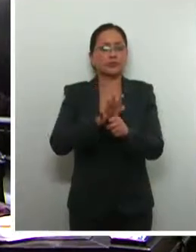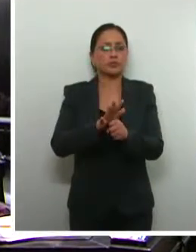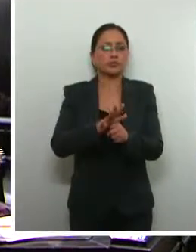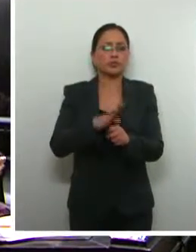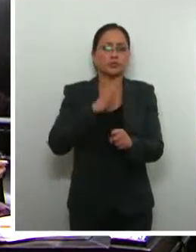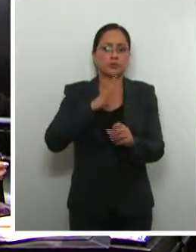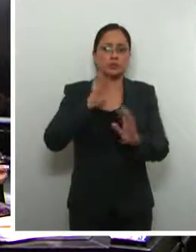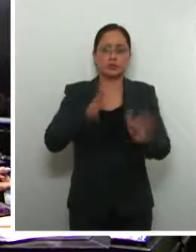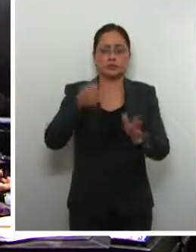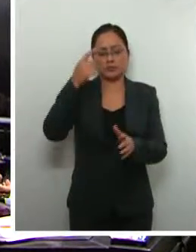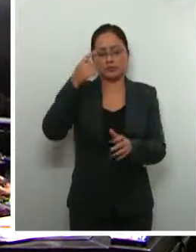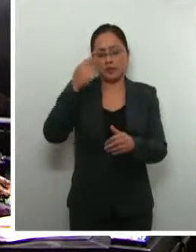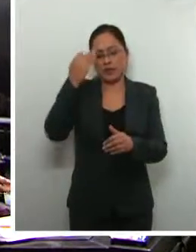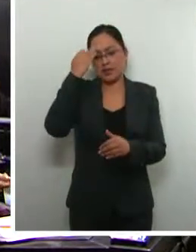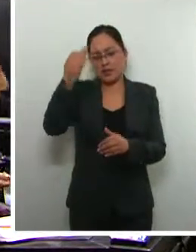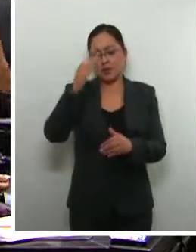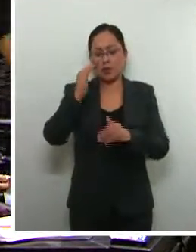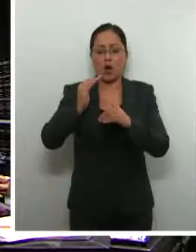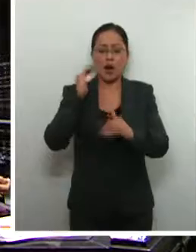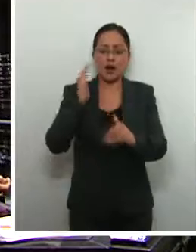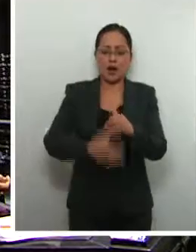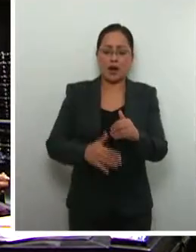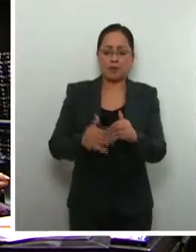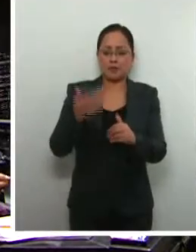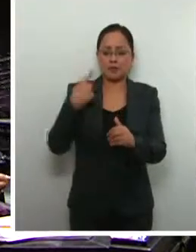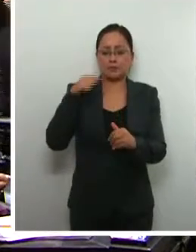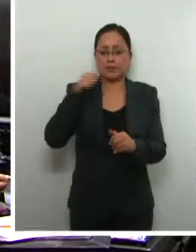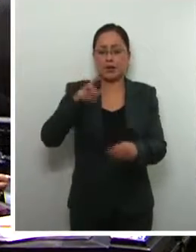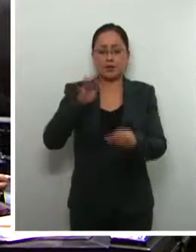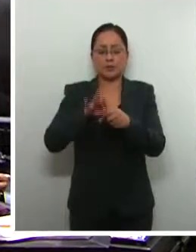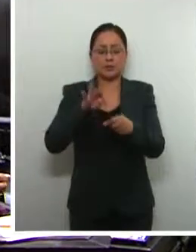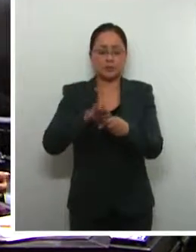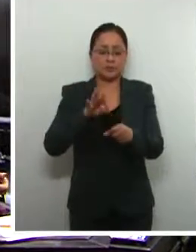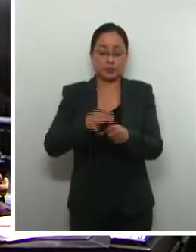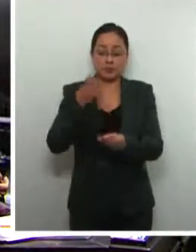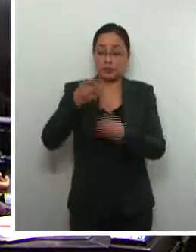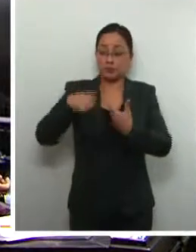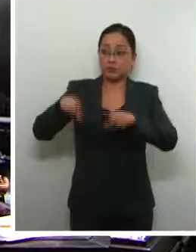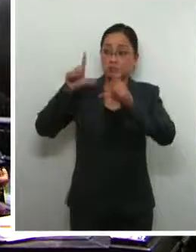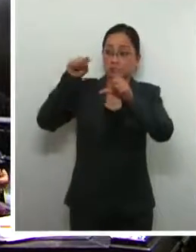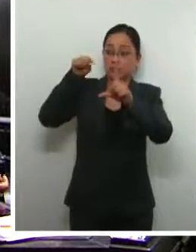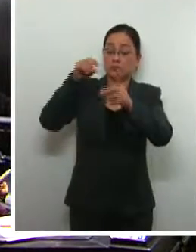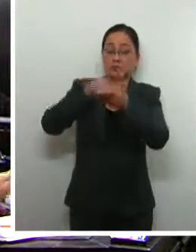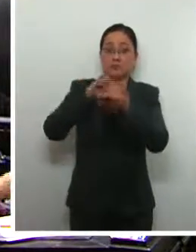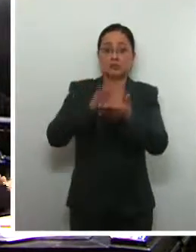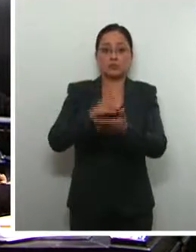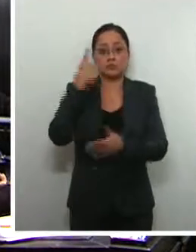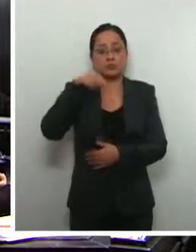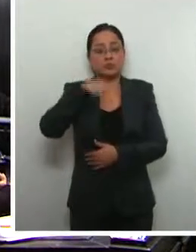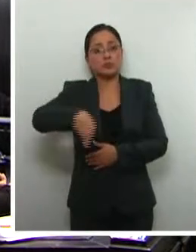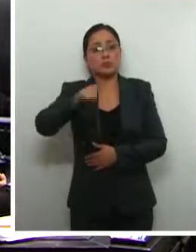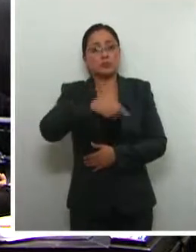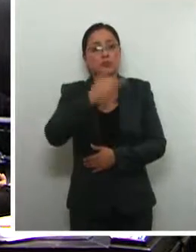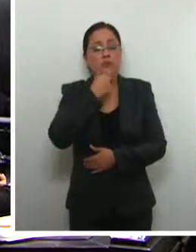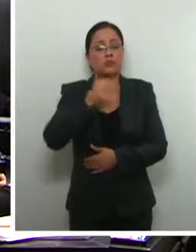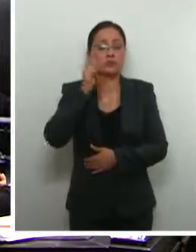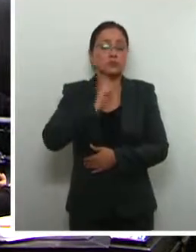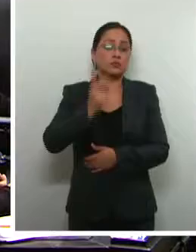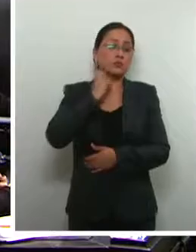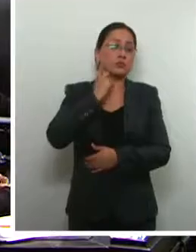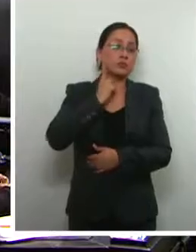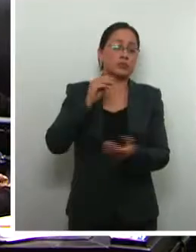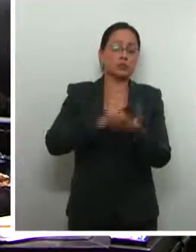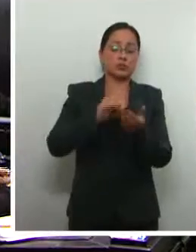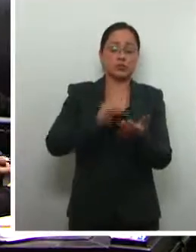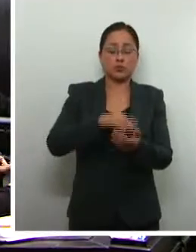ha concluido el tiempo de este tablero electrónico en donde los legisladores aún